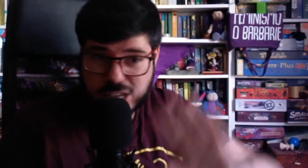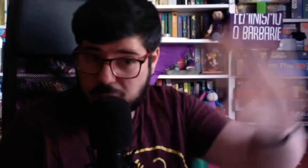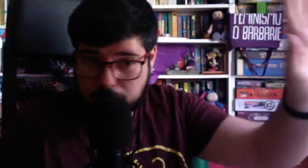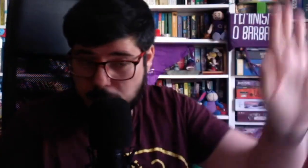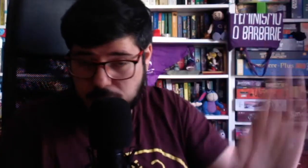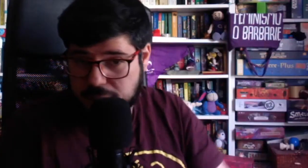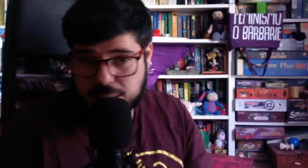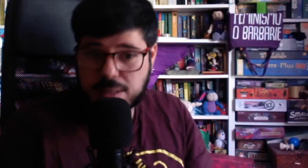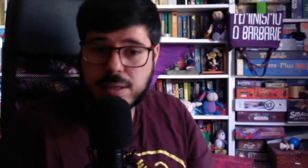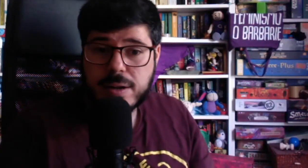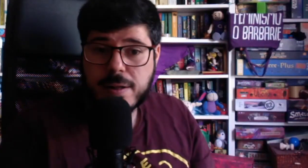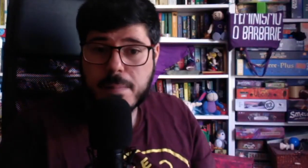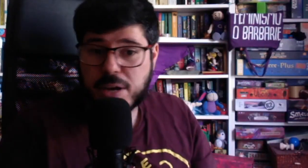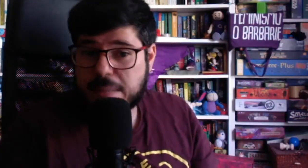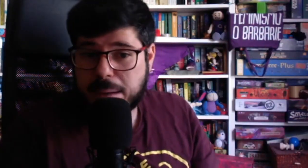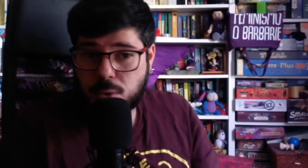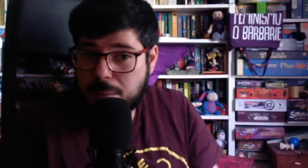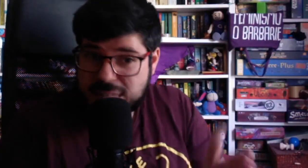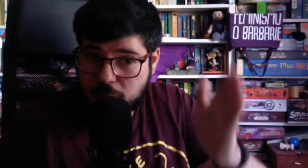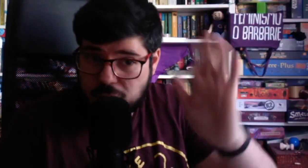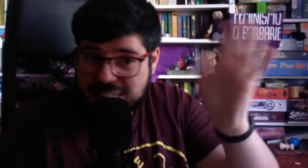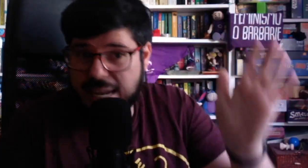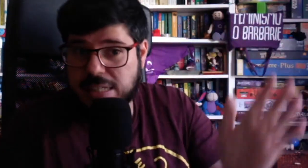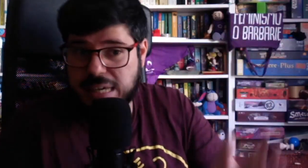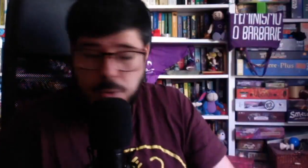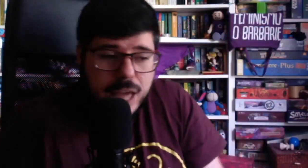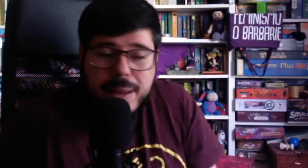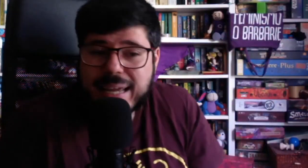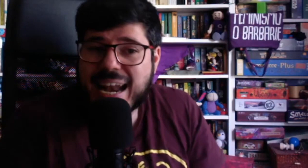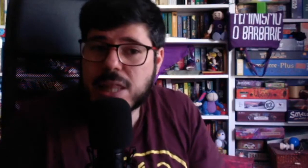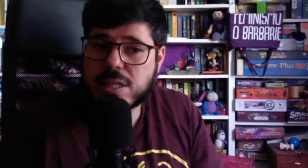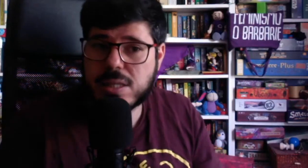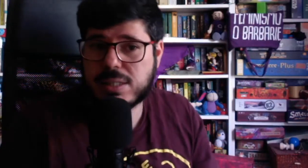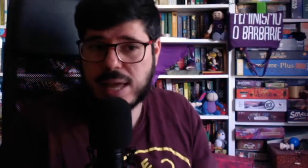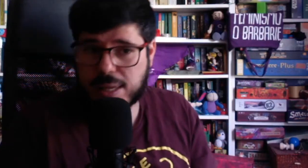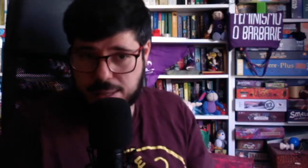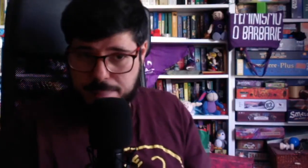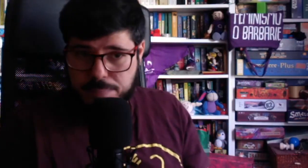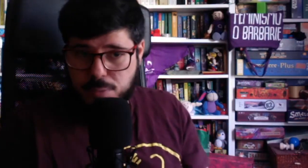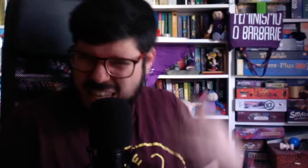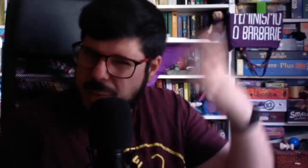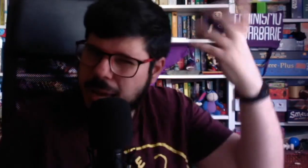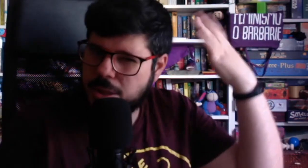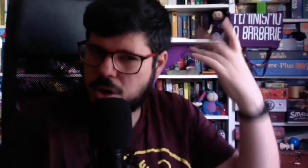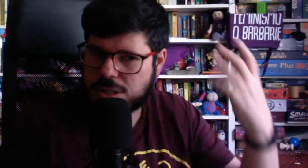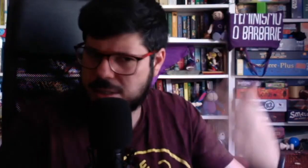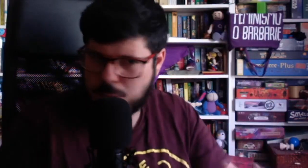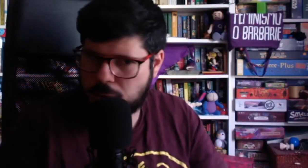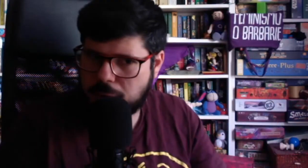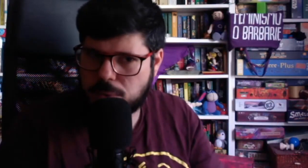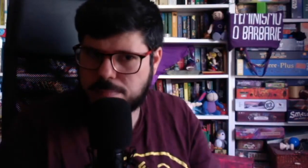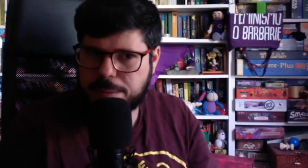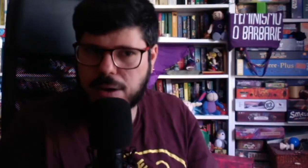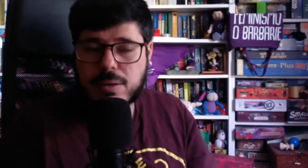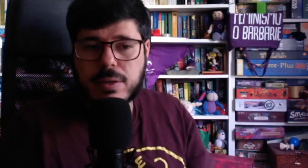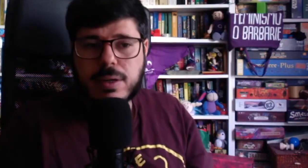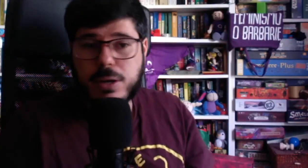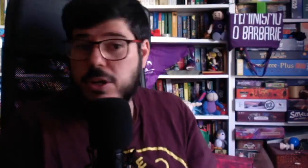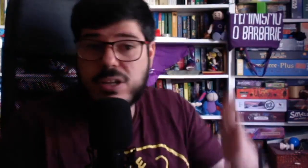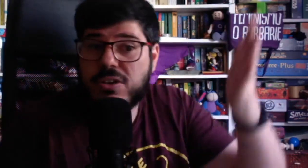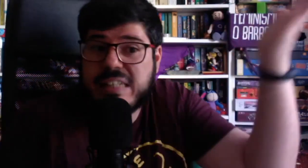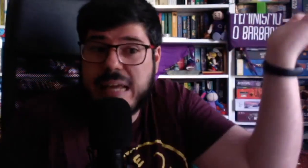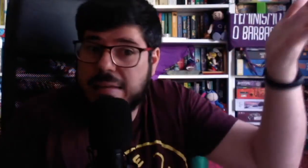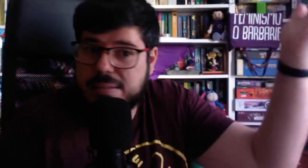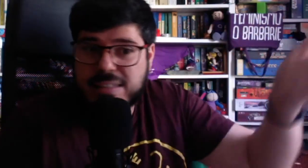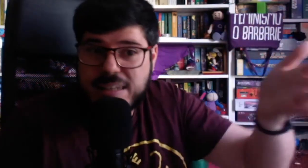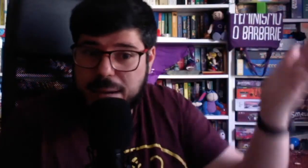sea en mis canales no quiero darles promociones a esta gente pero este pavo una vez ya con interés dije voy a ver qué narices dice esta gente porque ya había oído cosas no me molado en un pelo pero